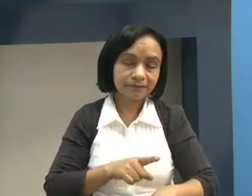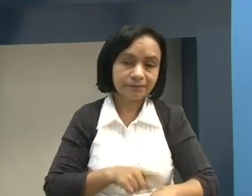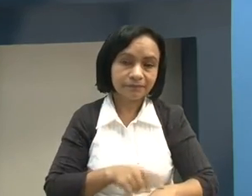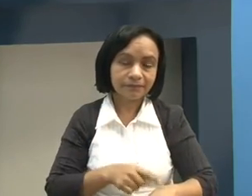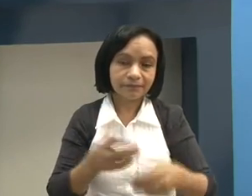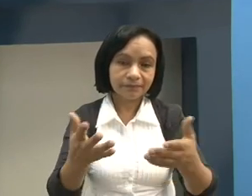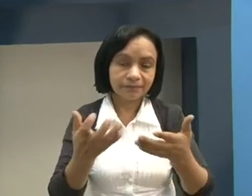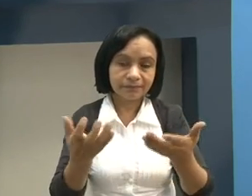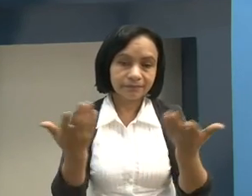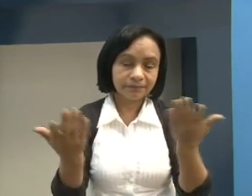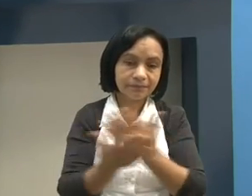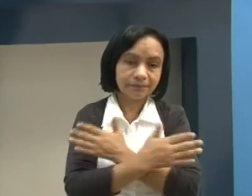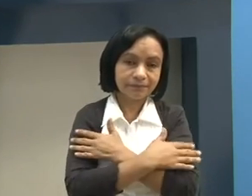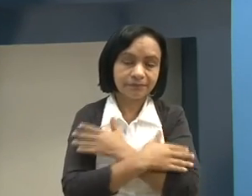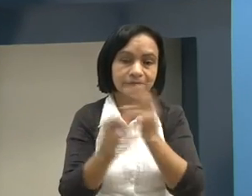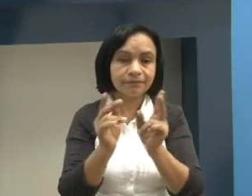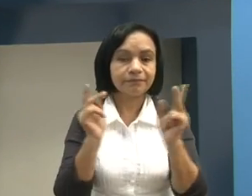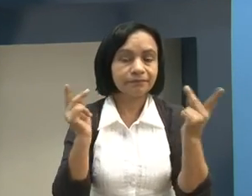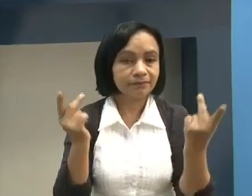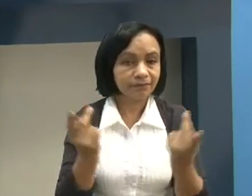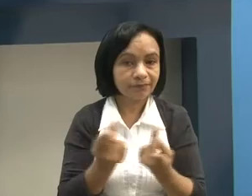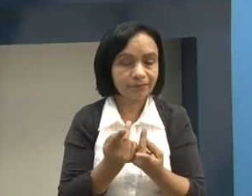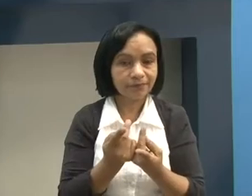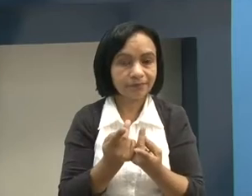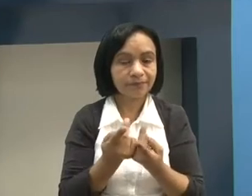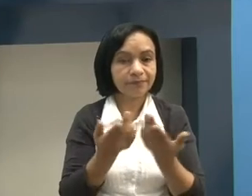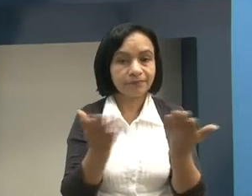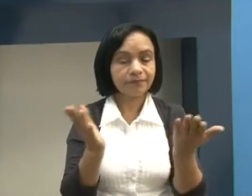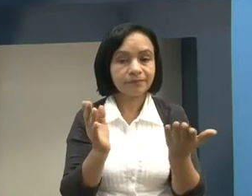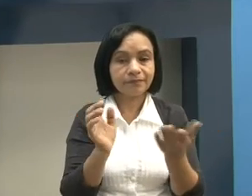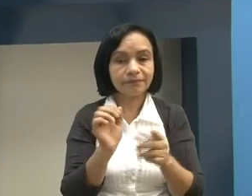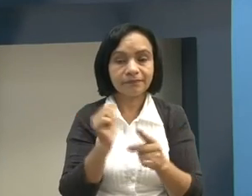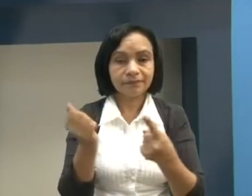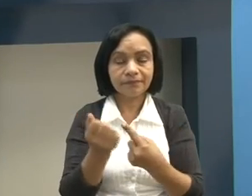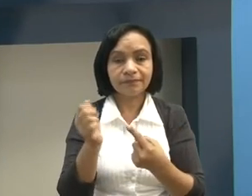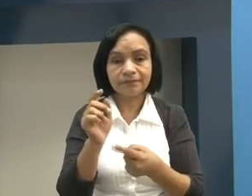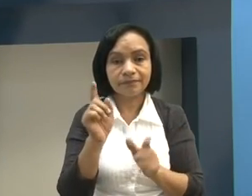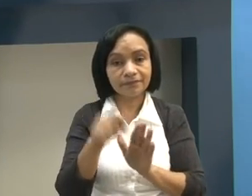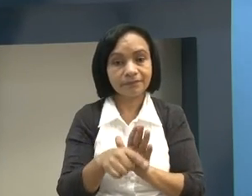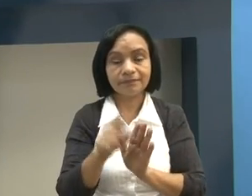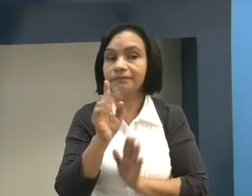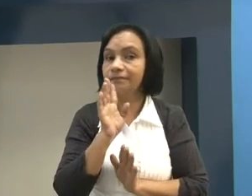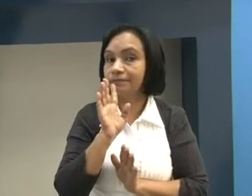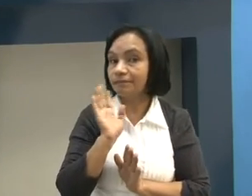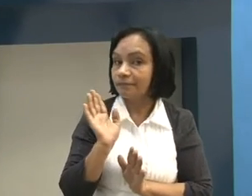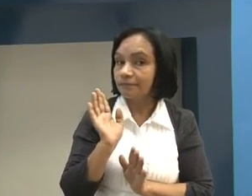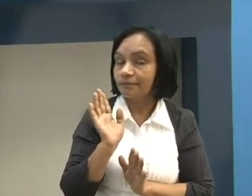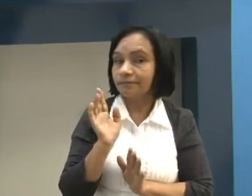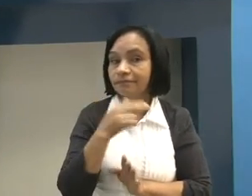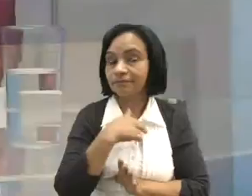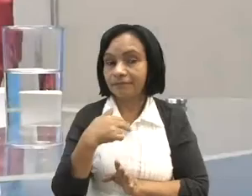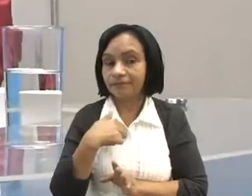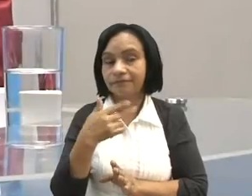si usted quisiera compartir un saludo con nuestro pueblo, tiene el espacio y las cámaras de canal para meter. Y ahí sí, un minuto para hacerlo. Si no, el equipo de producción.